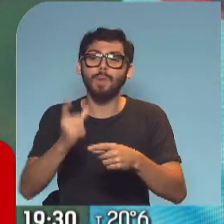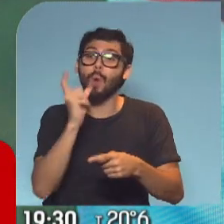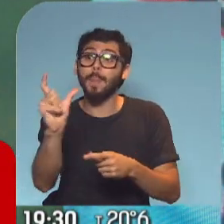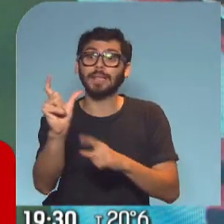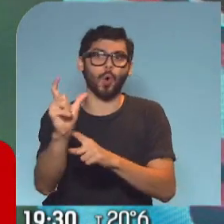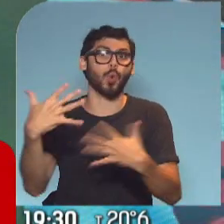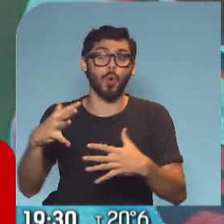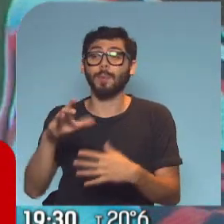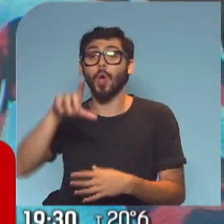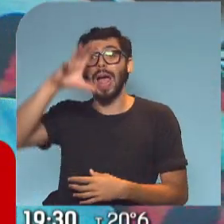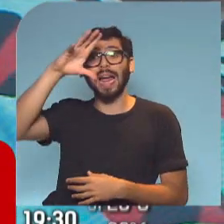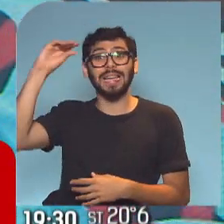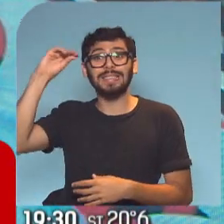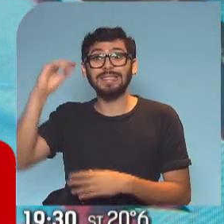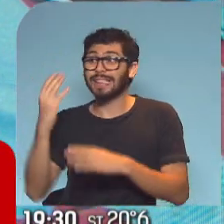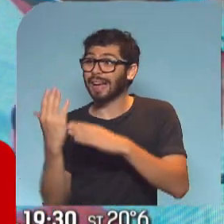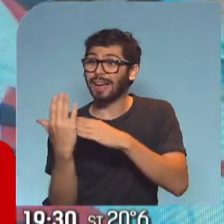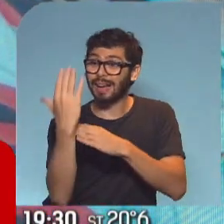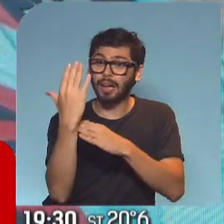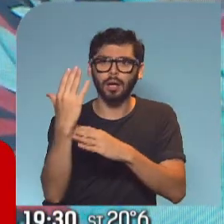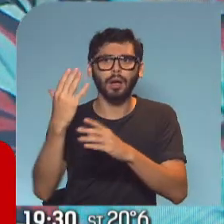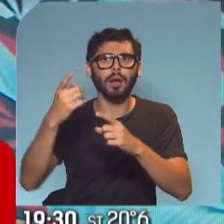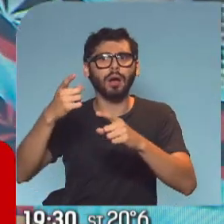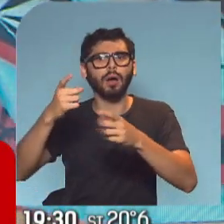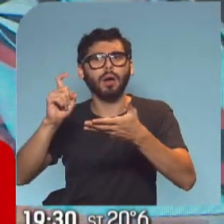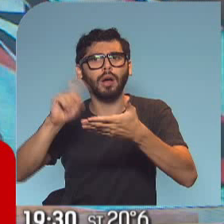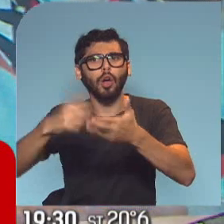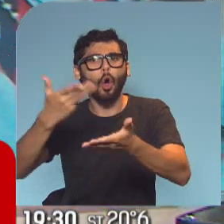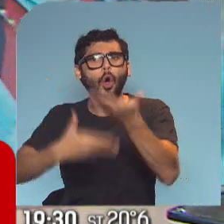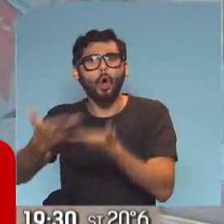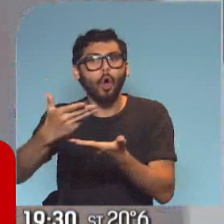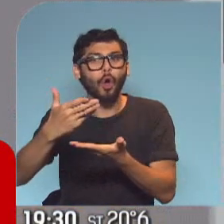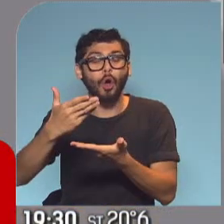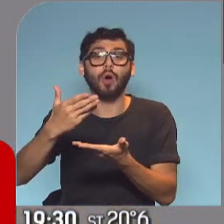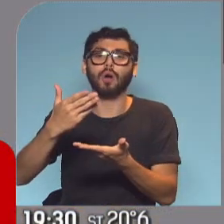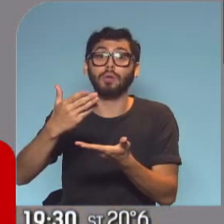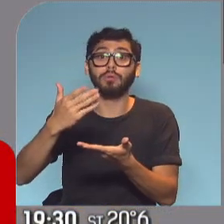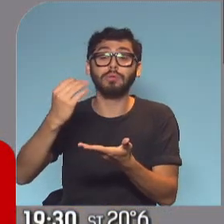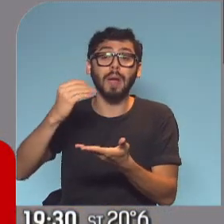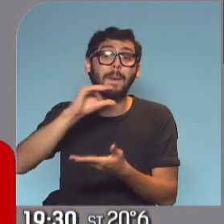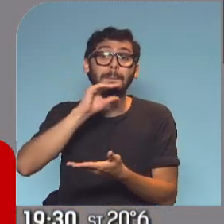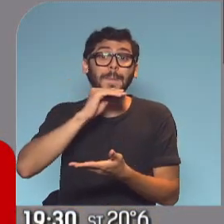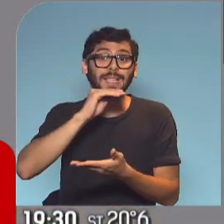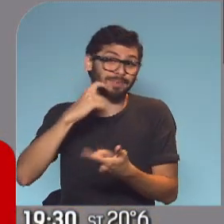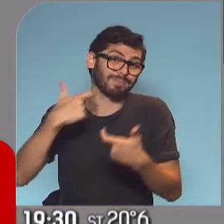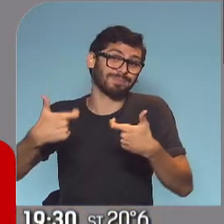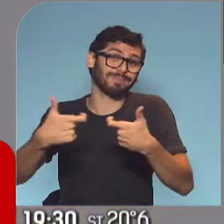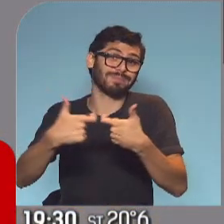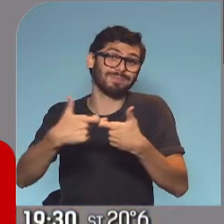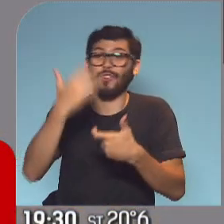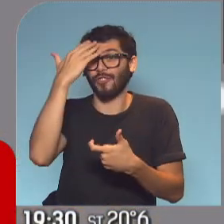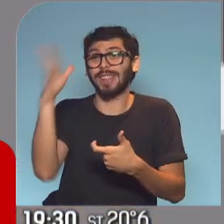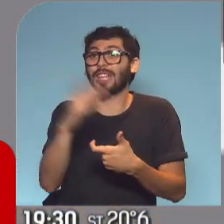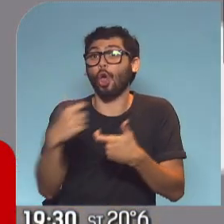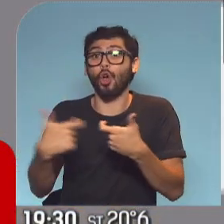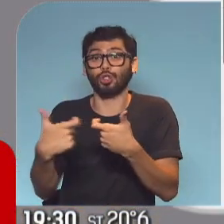fue retuiteado por Sergio Massa, el otro gran socio electoral que tiene el Frente de